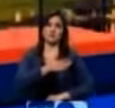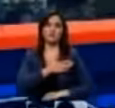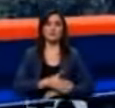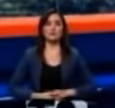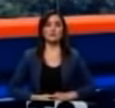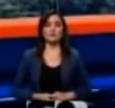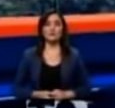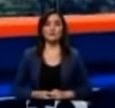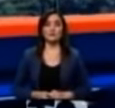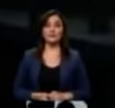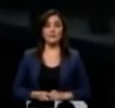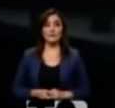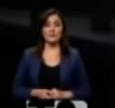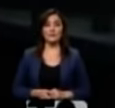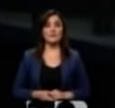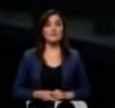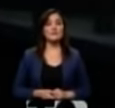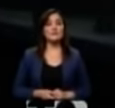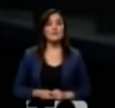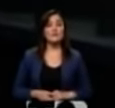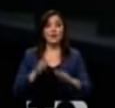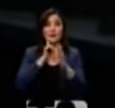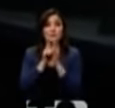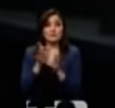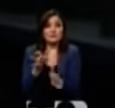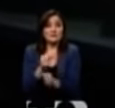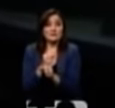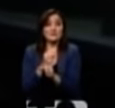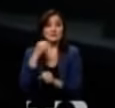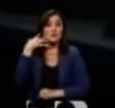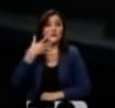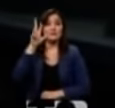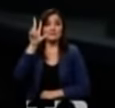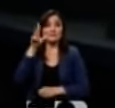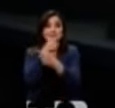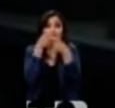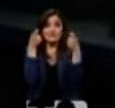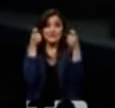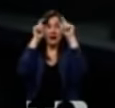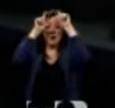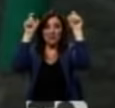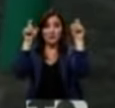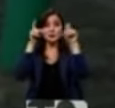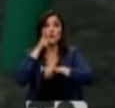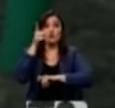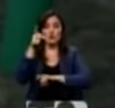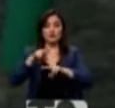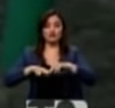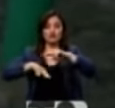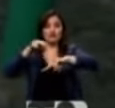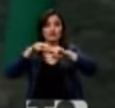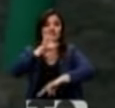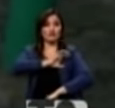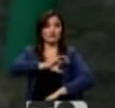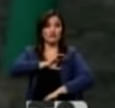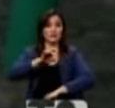pertinentes. En respuesta a la denuncia realizada el 3 de marzo, la empresa pública metropolitana de movilidad y obras públicas